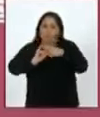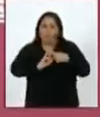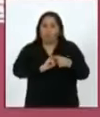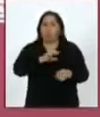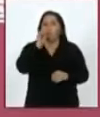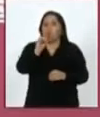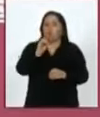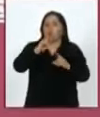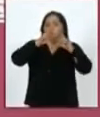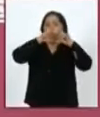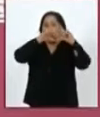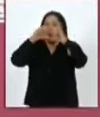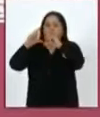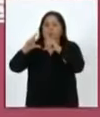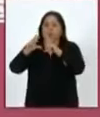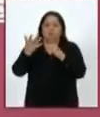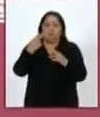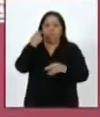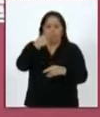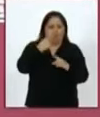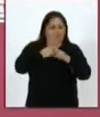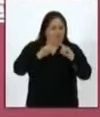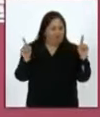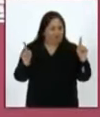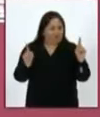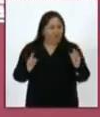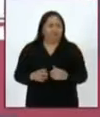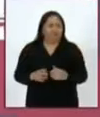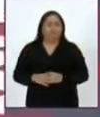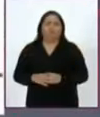de texto o bocadillos,